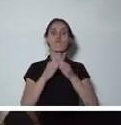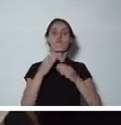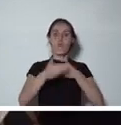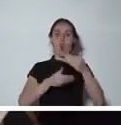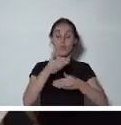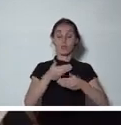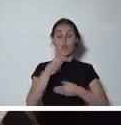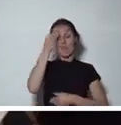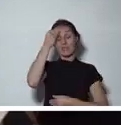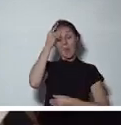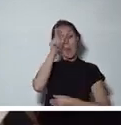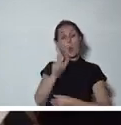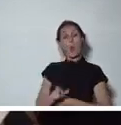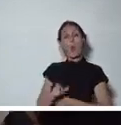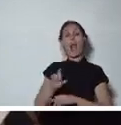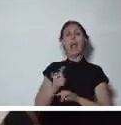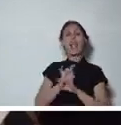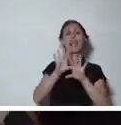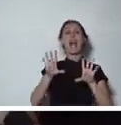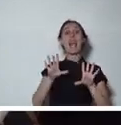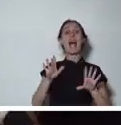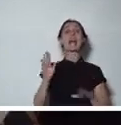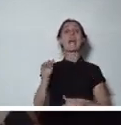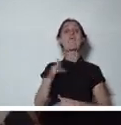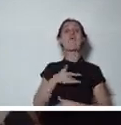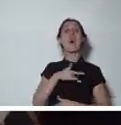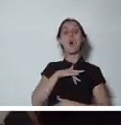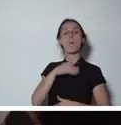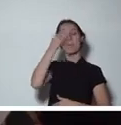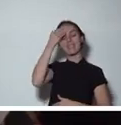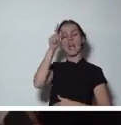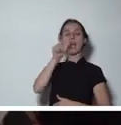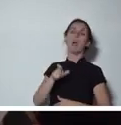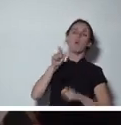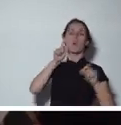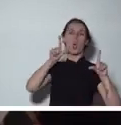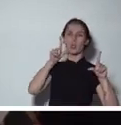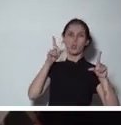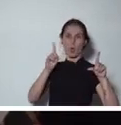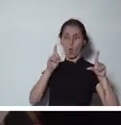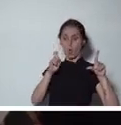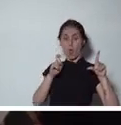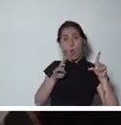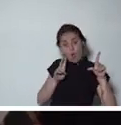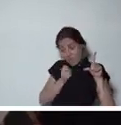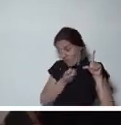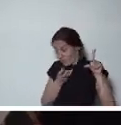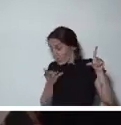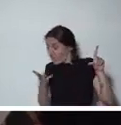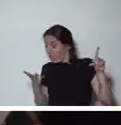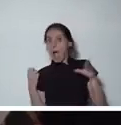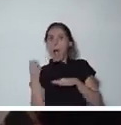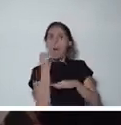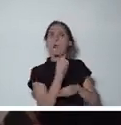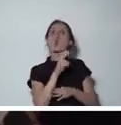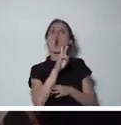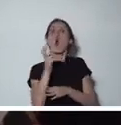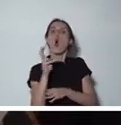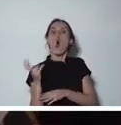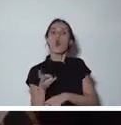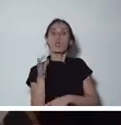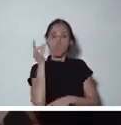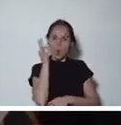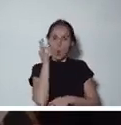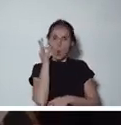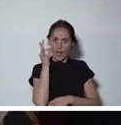campo amor no solamente pensemos en ella no solamente pensemos en la brillantez del trabajo que hizo en El Congreso de la capacidad que